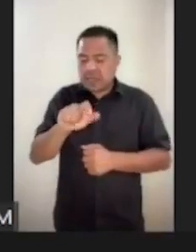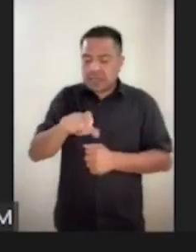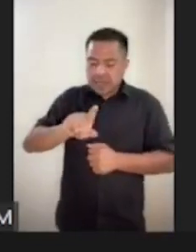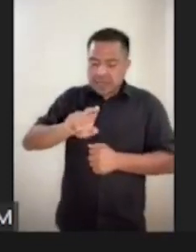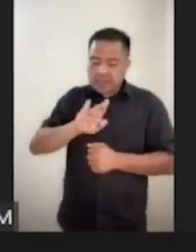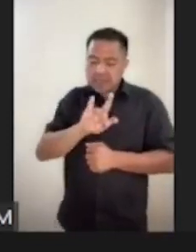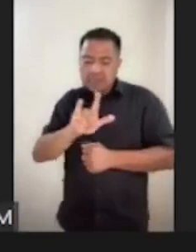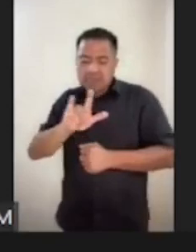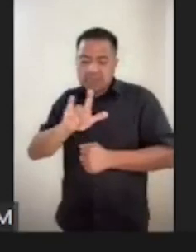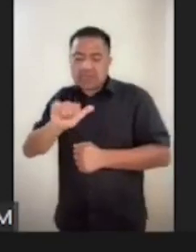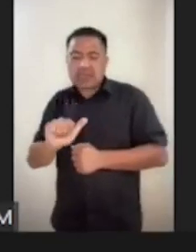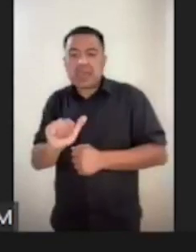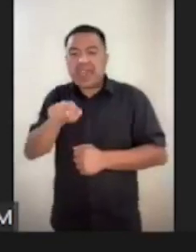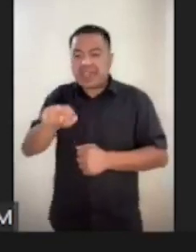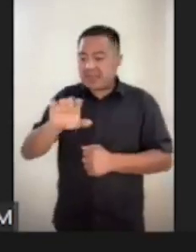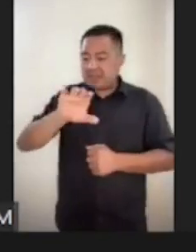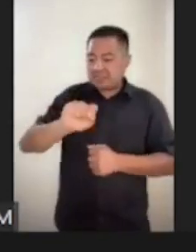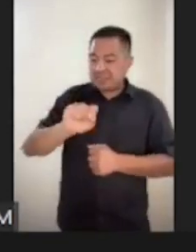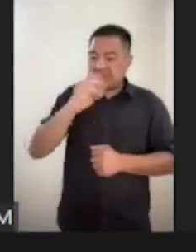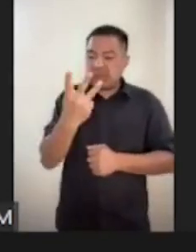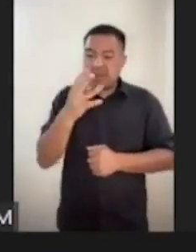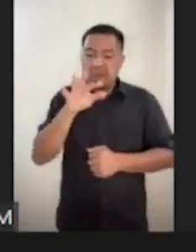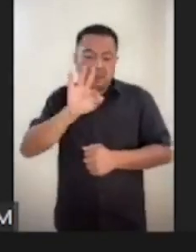que posee el